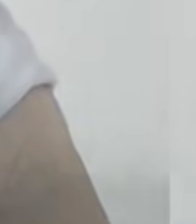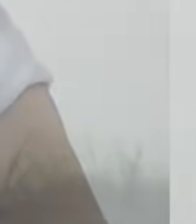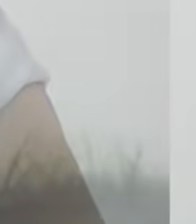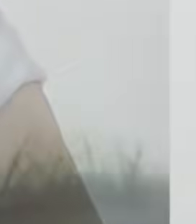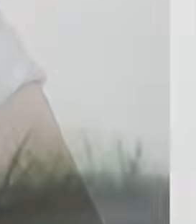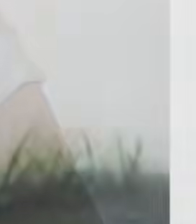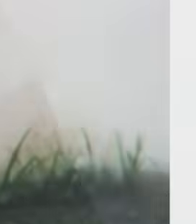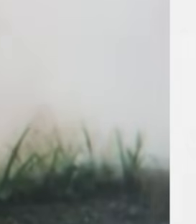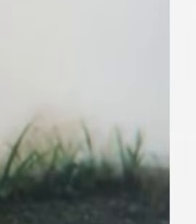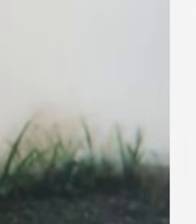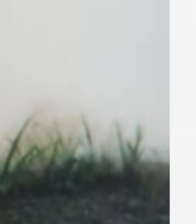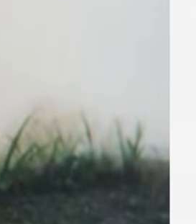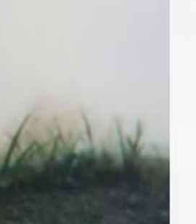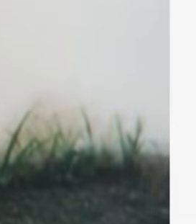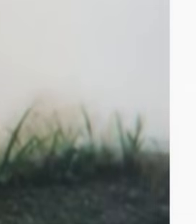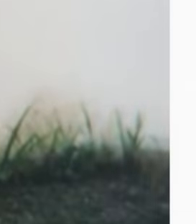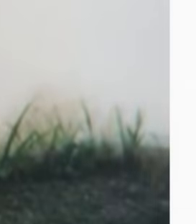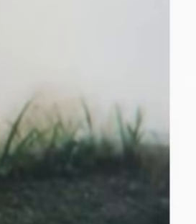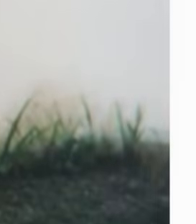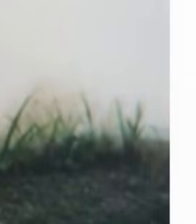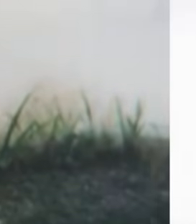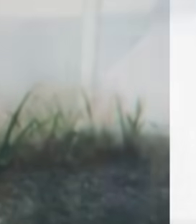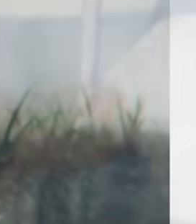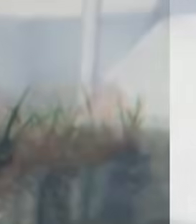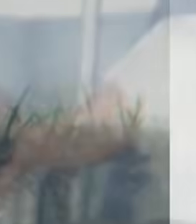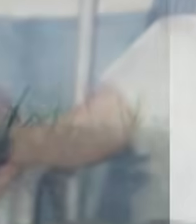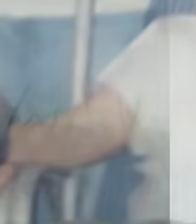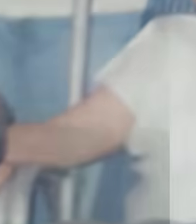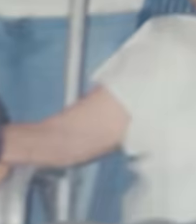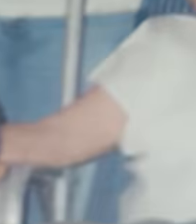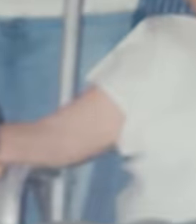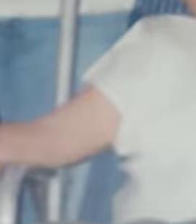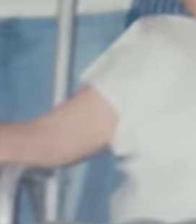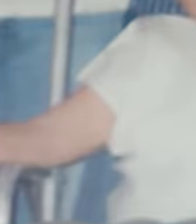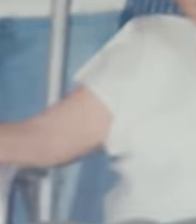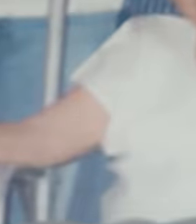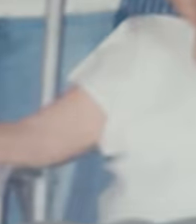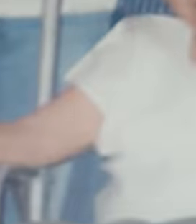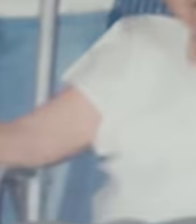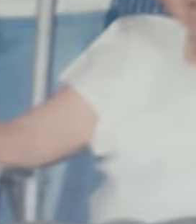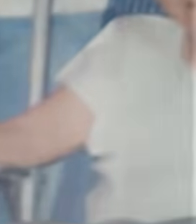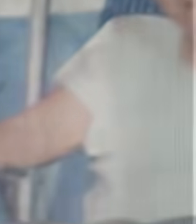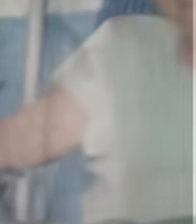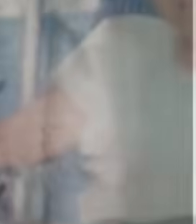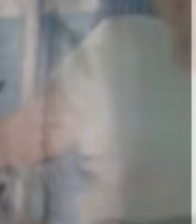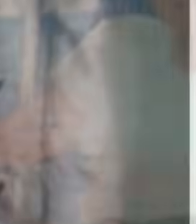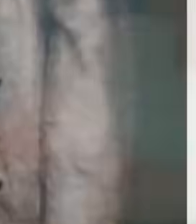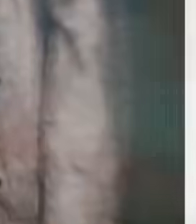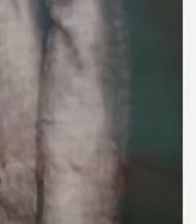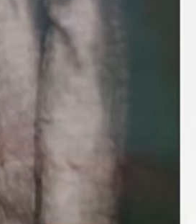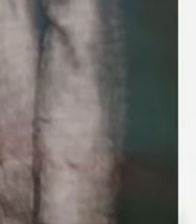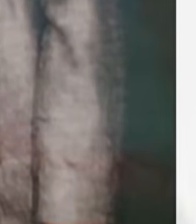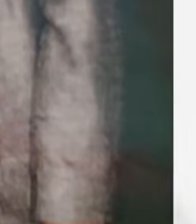Solo el amor alumbra lo que perdura.